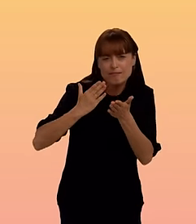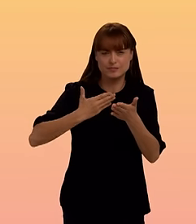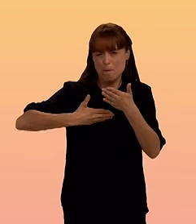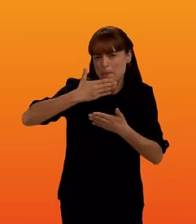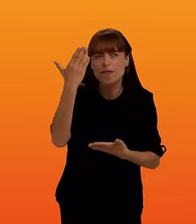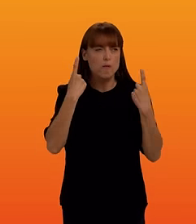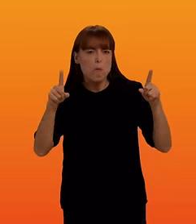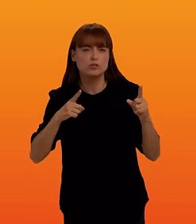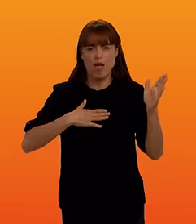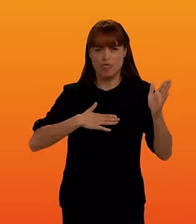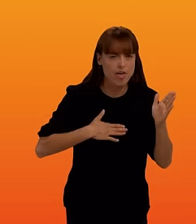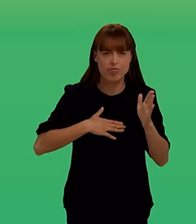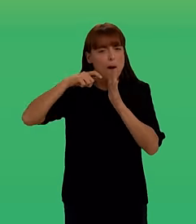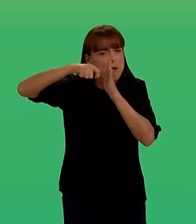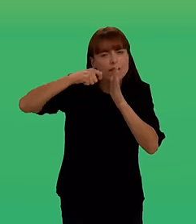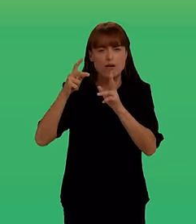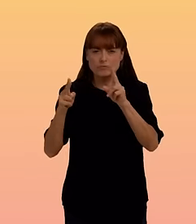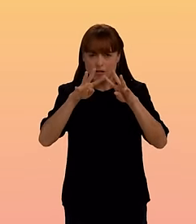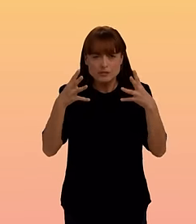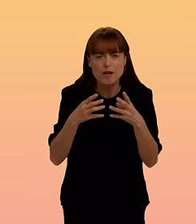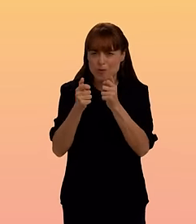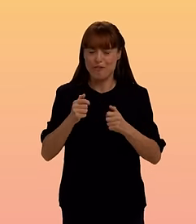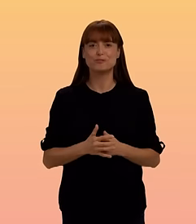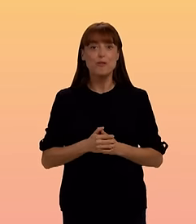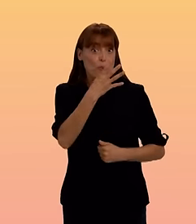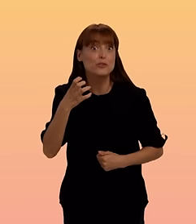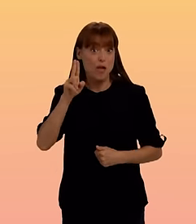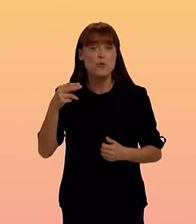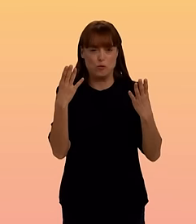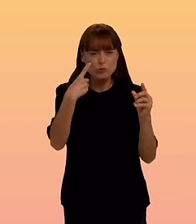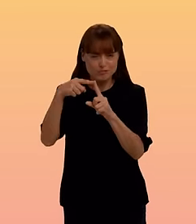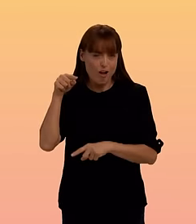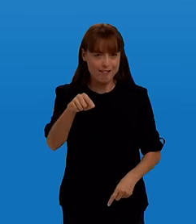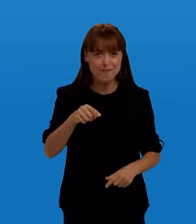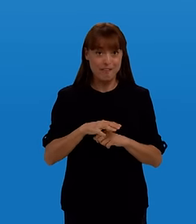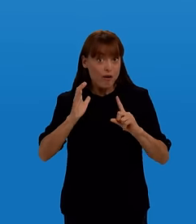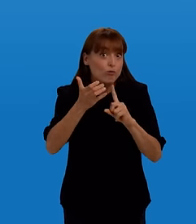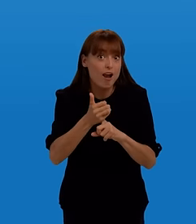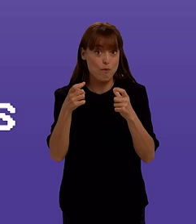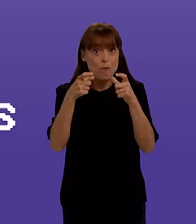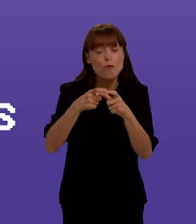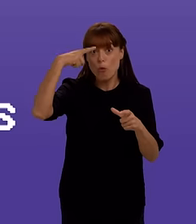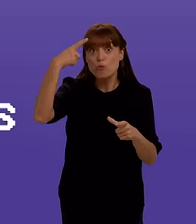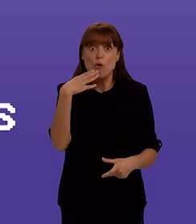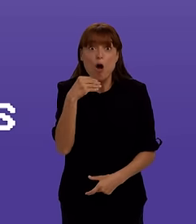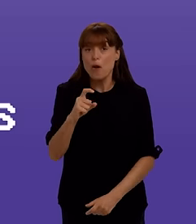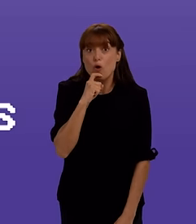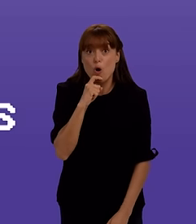conciertos, danza, música, películas y series online, videojuegos. 400 euros dan para mucho. Consigue tu bono cultural en